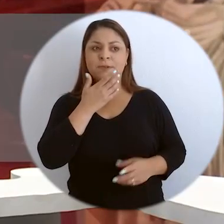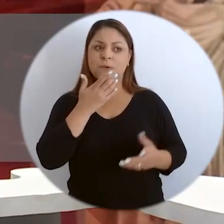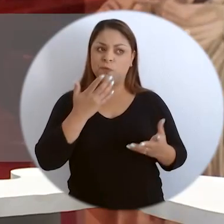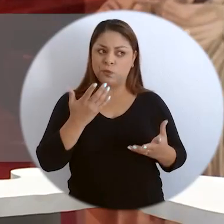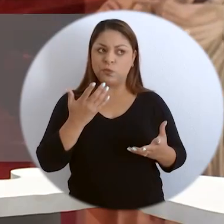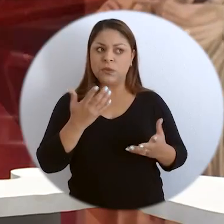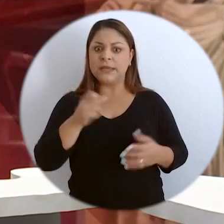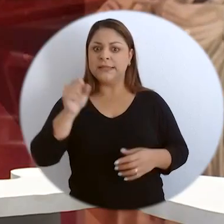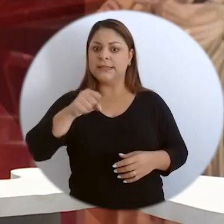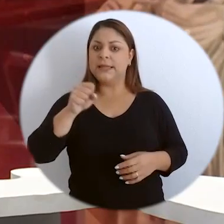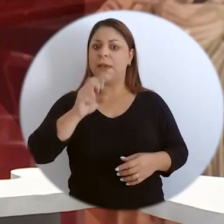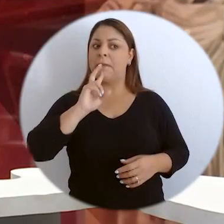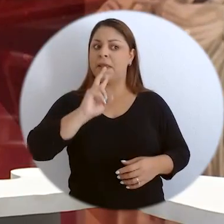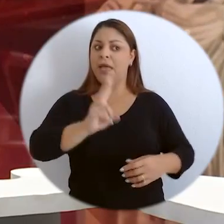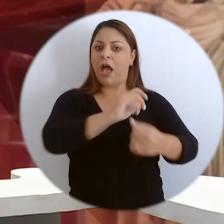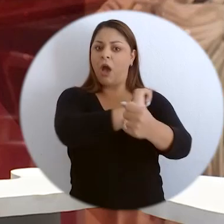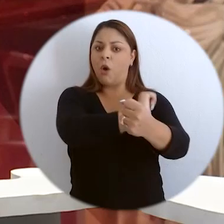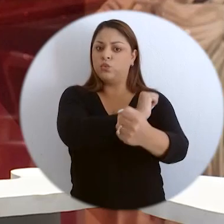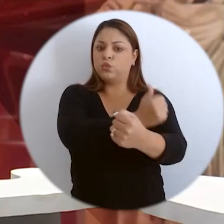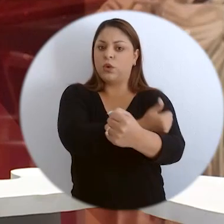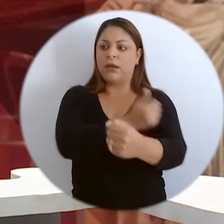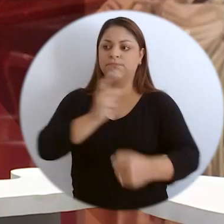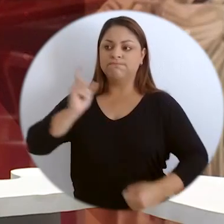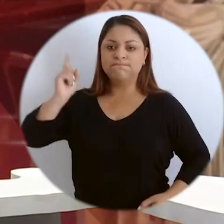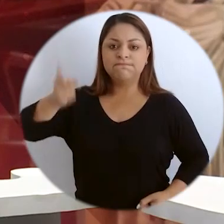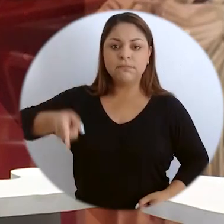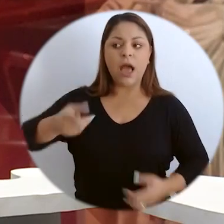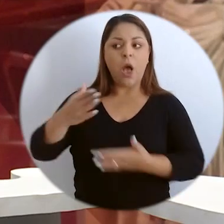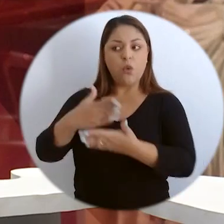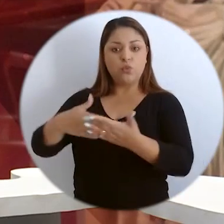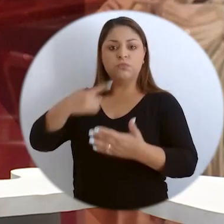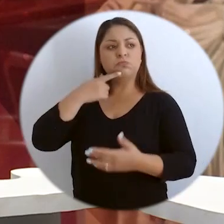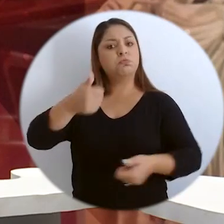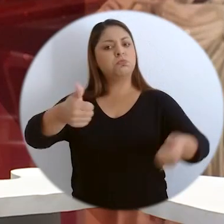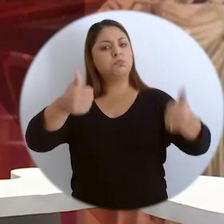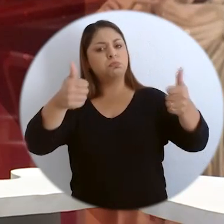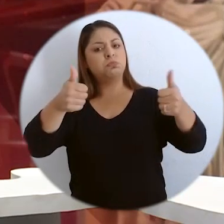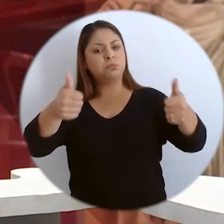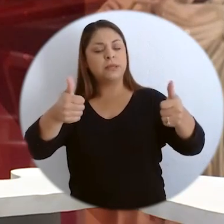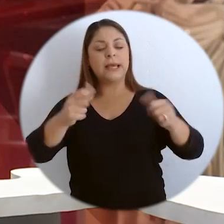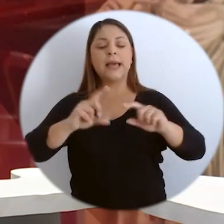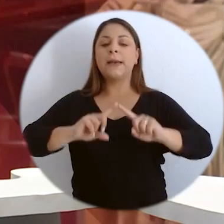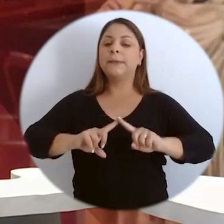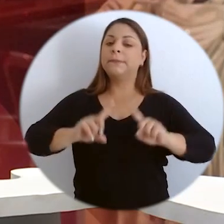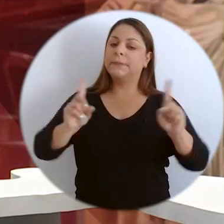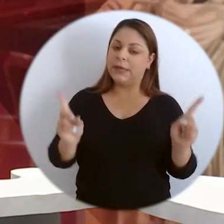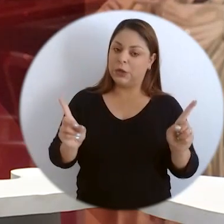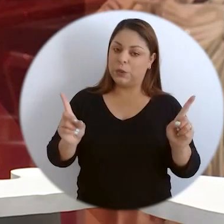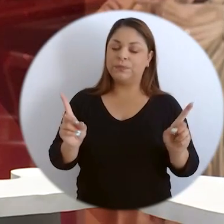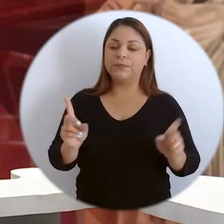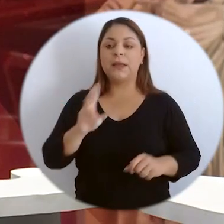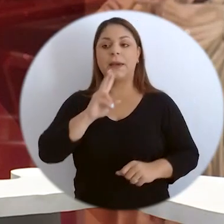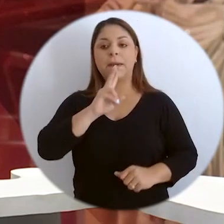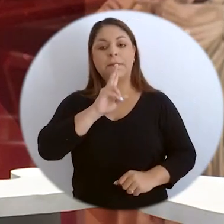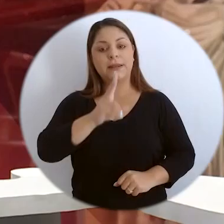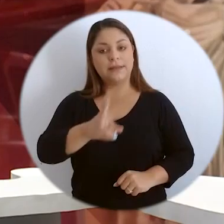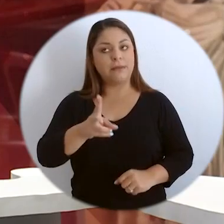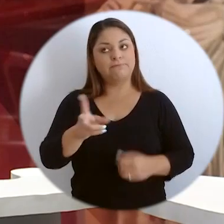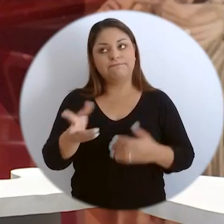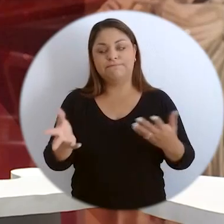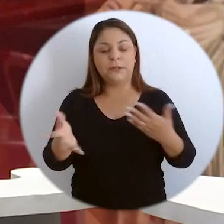necesitaba un poquito de mano dura. Pero creo que, ¿verdad? Porque en algún momento algún estudio que IDESPO